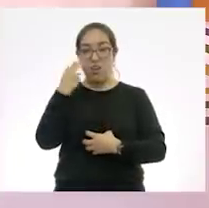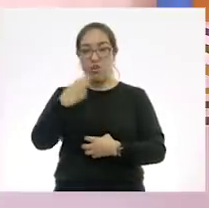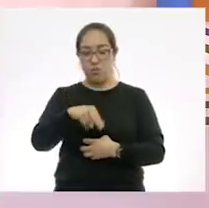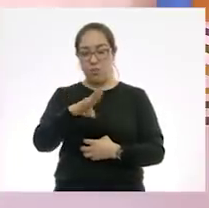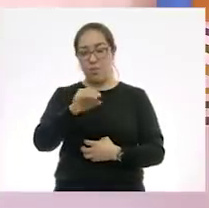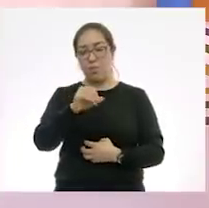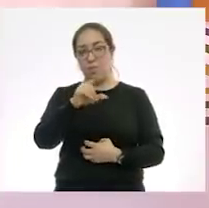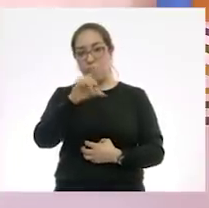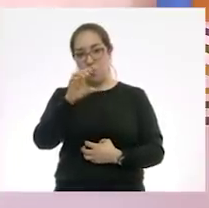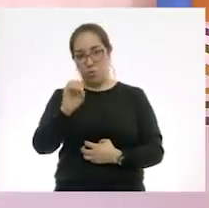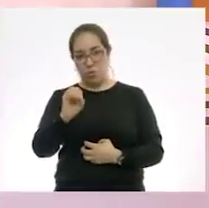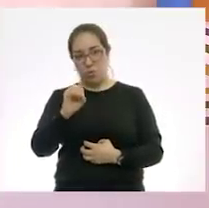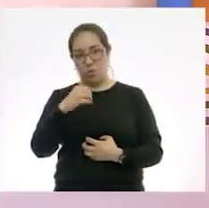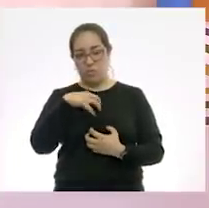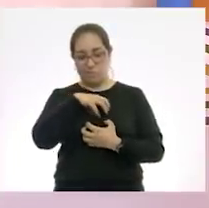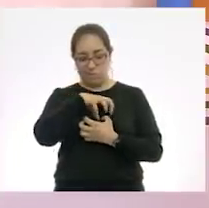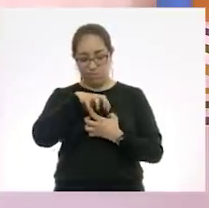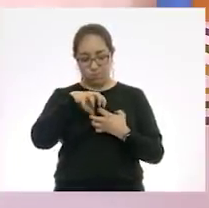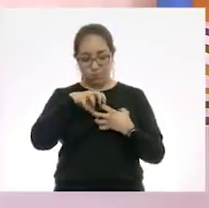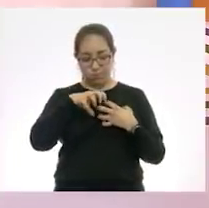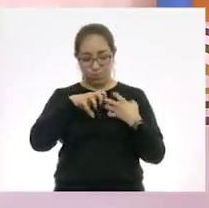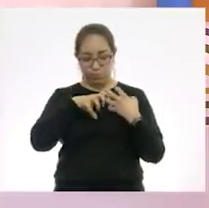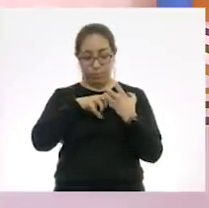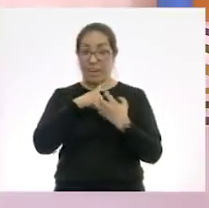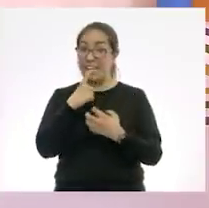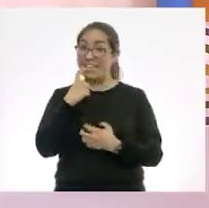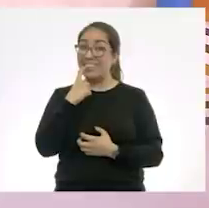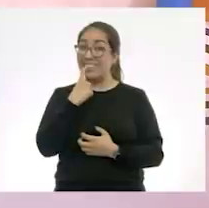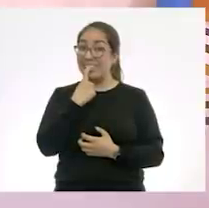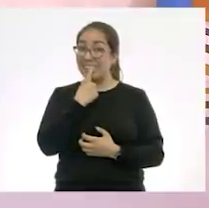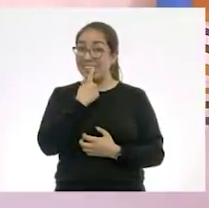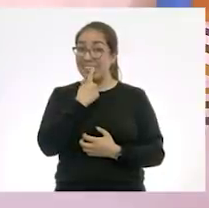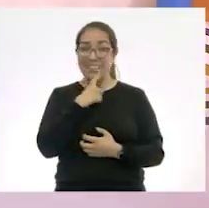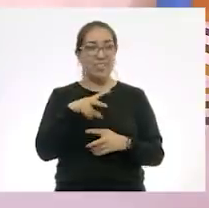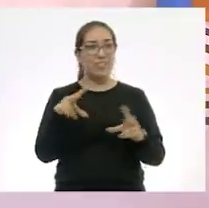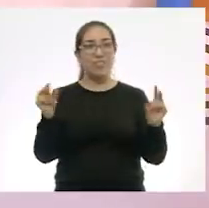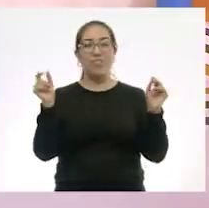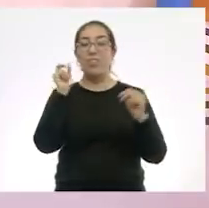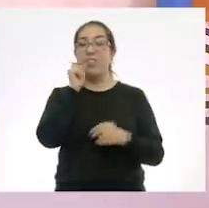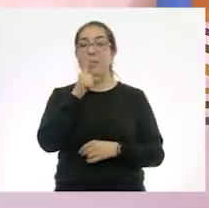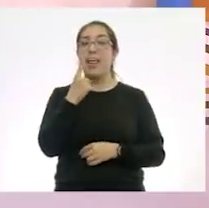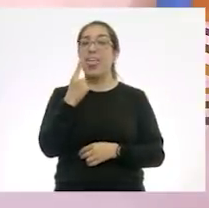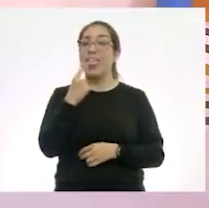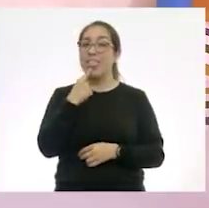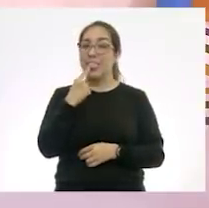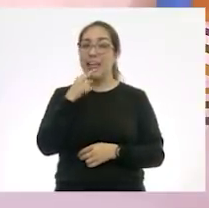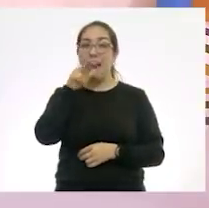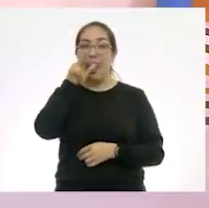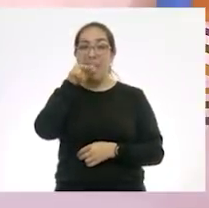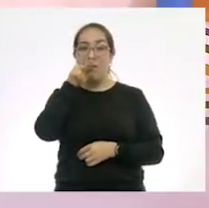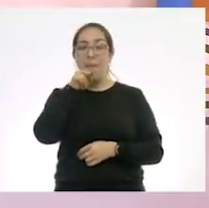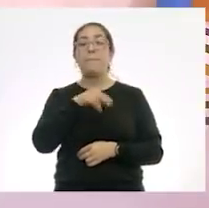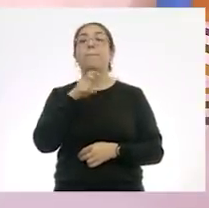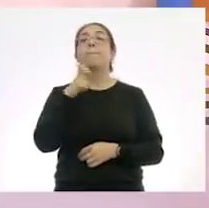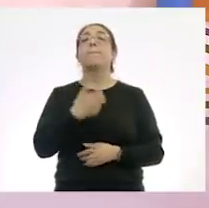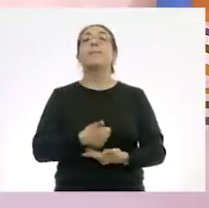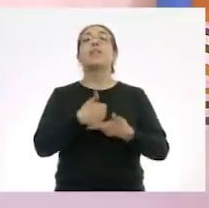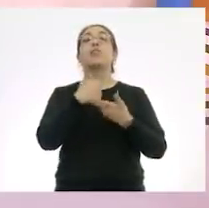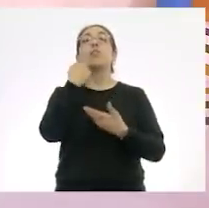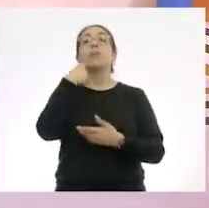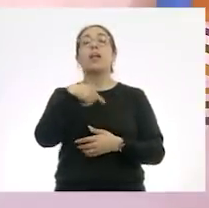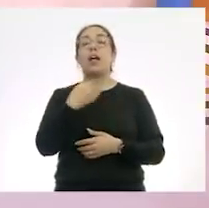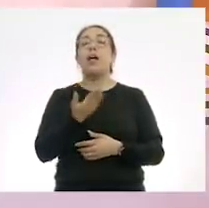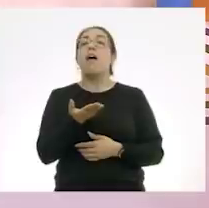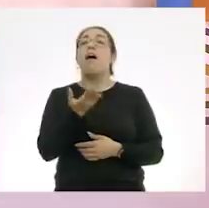bolo alimenticio. Exactamente. Y recuerda, no solo los dientes, también tenemos la... lengua. La lengua, que es la que nos ayuda a aventar